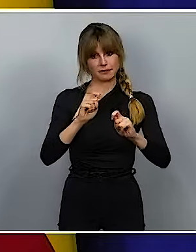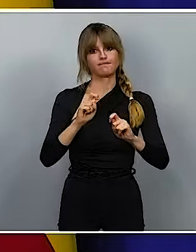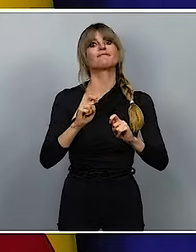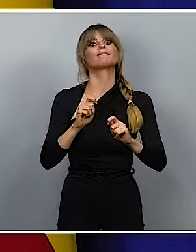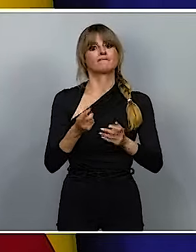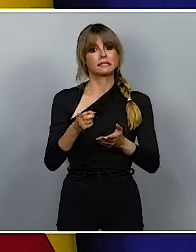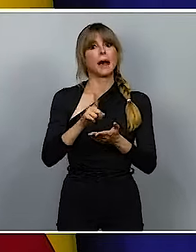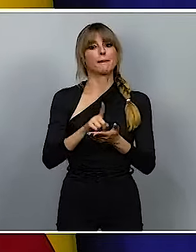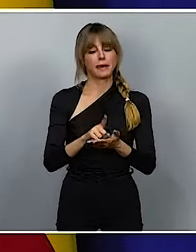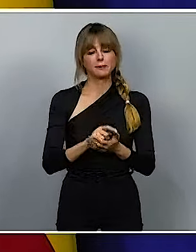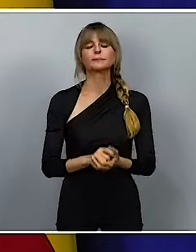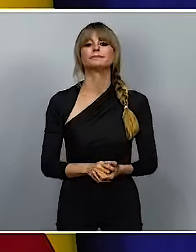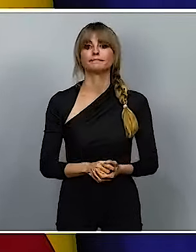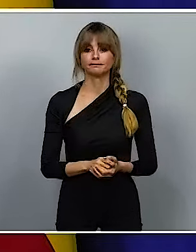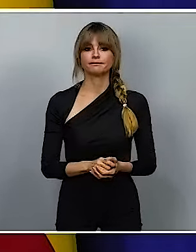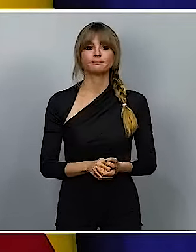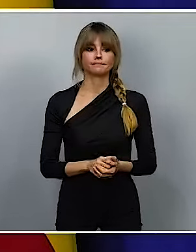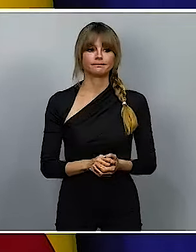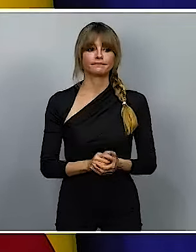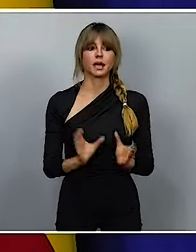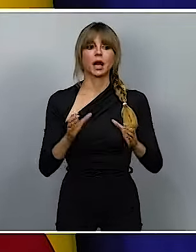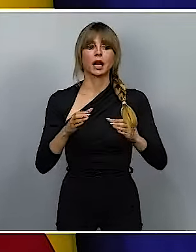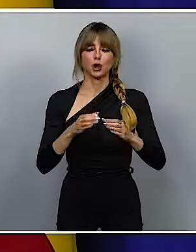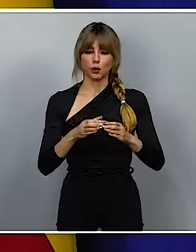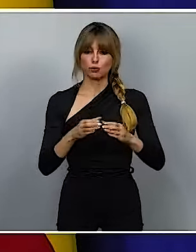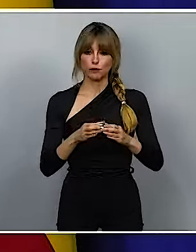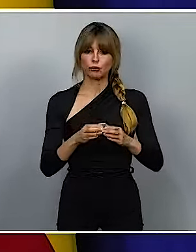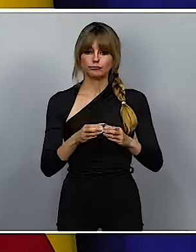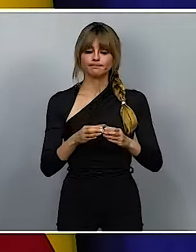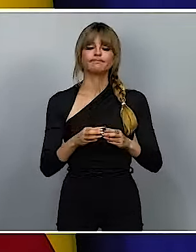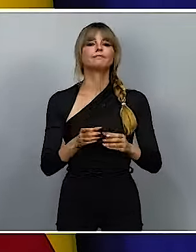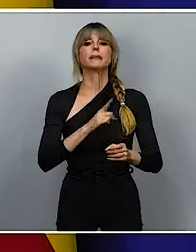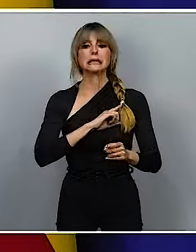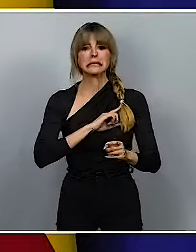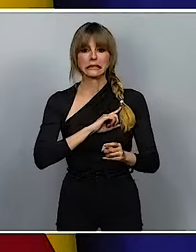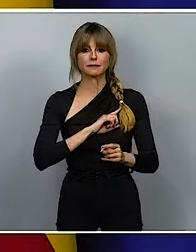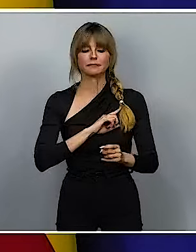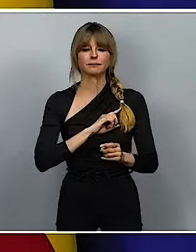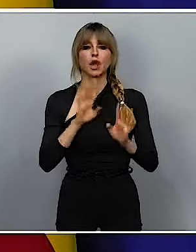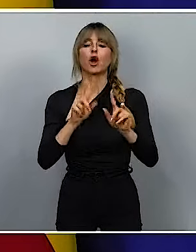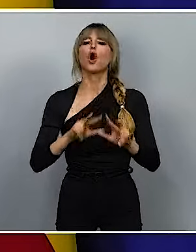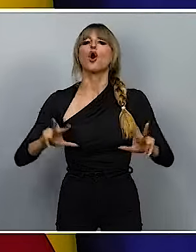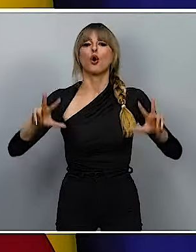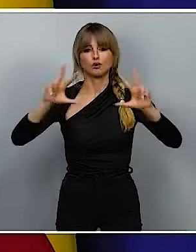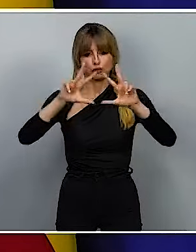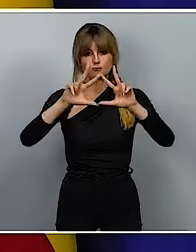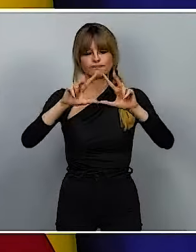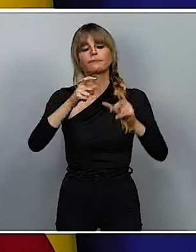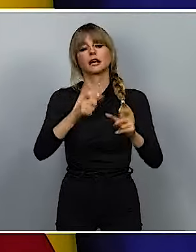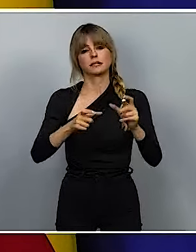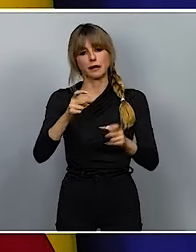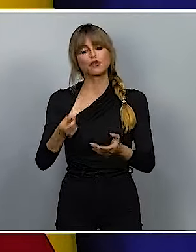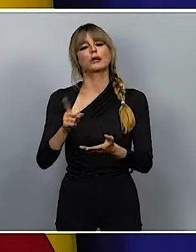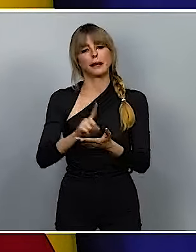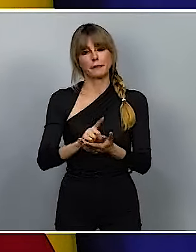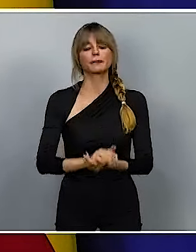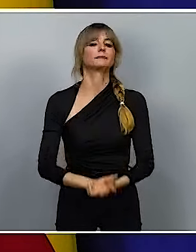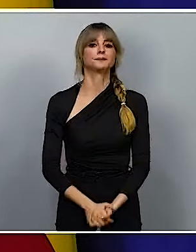supuesto tenemos al contingente español bajo bandera de las Naciones Unidas del que les hablaba al